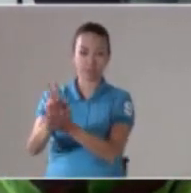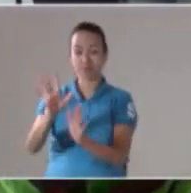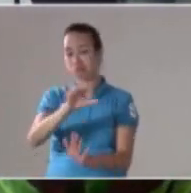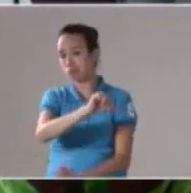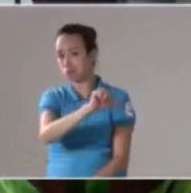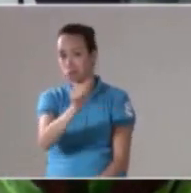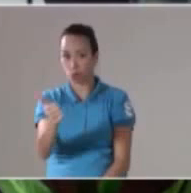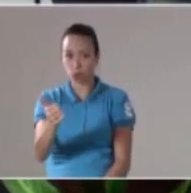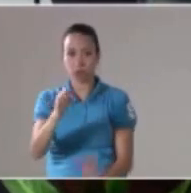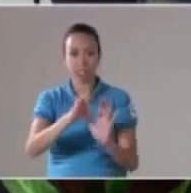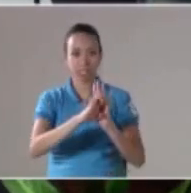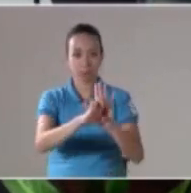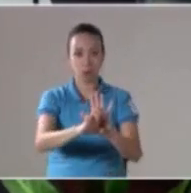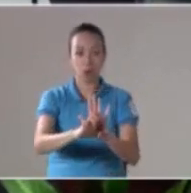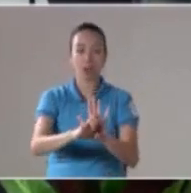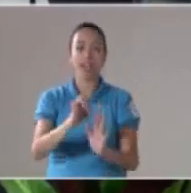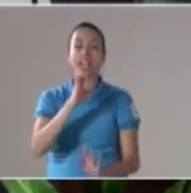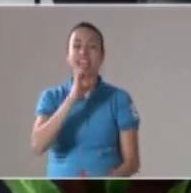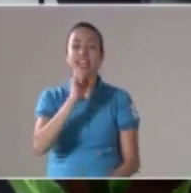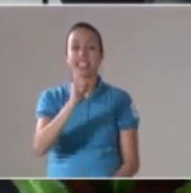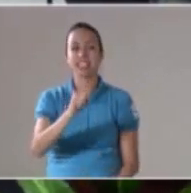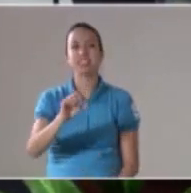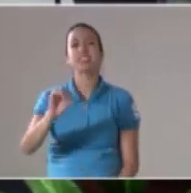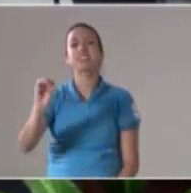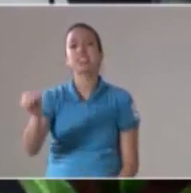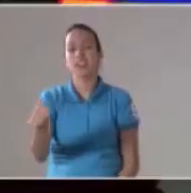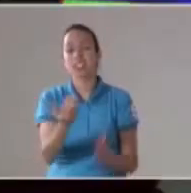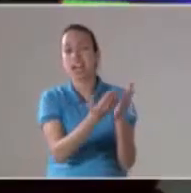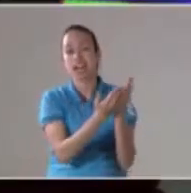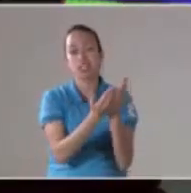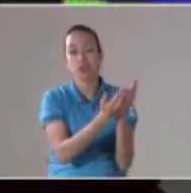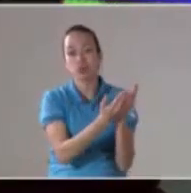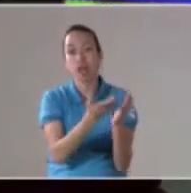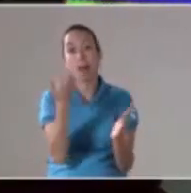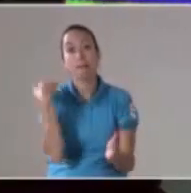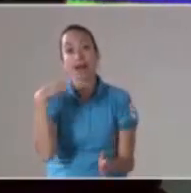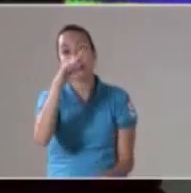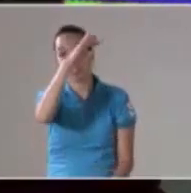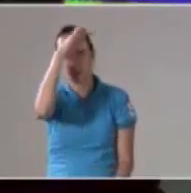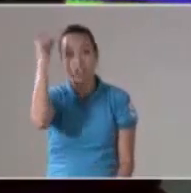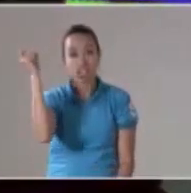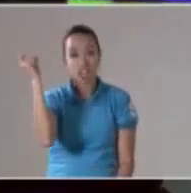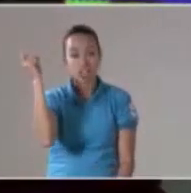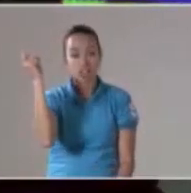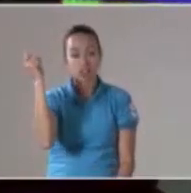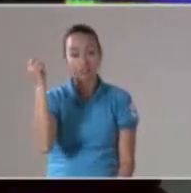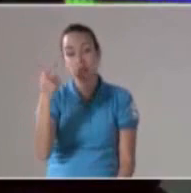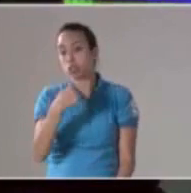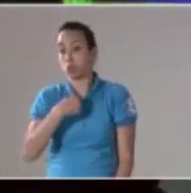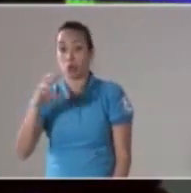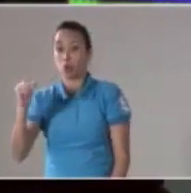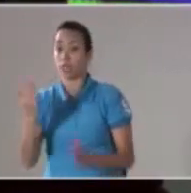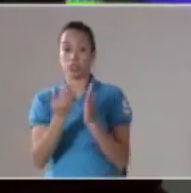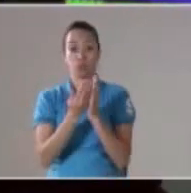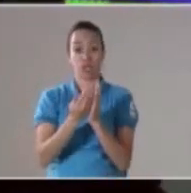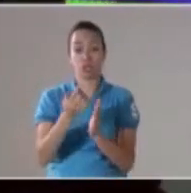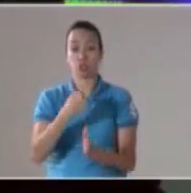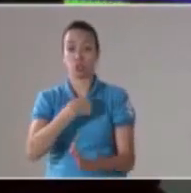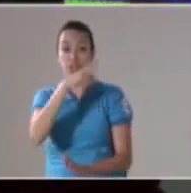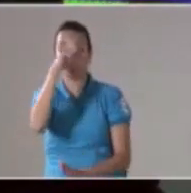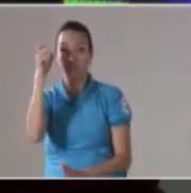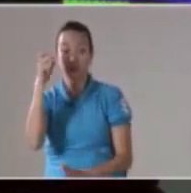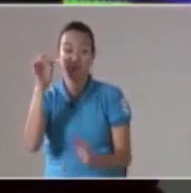¿a qué profesión te vas a dedicar? ¿Qué vas a estudiar en tu vida? No, yo no voy a estudiar, voy a trabajar. Bueno, esa es una